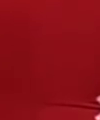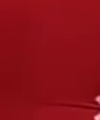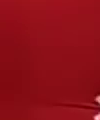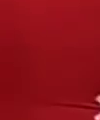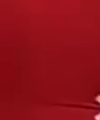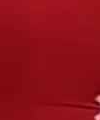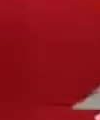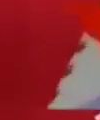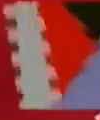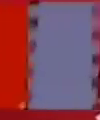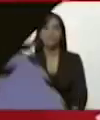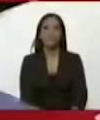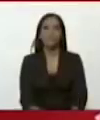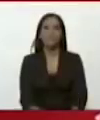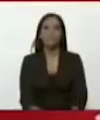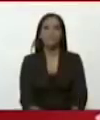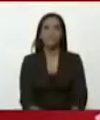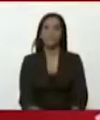Mira,